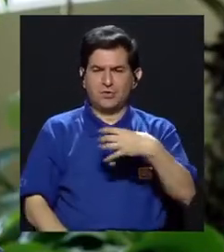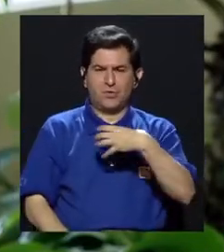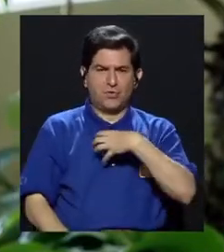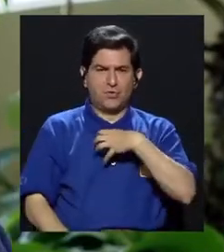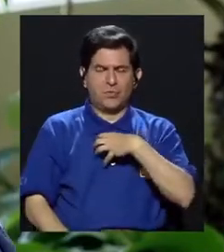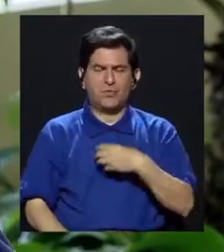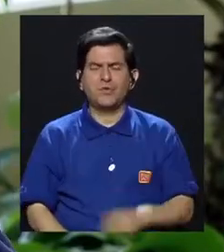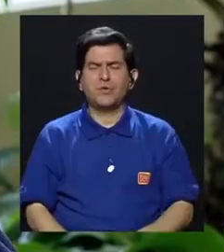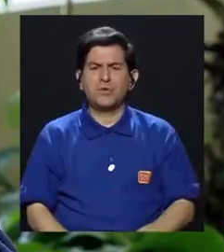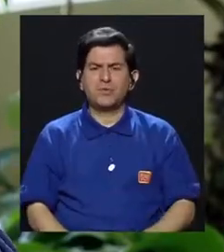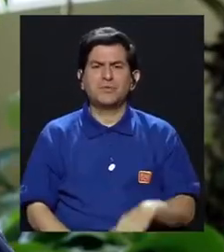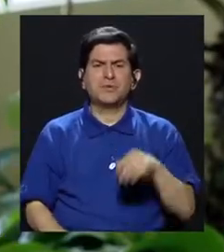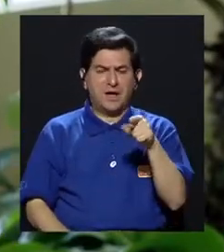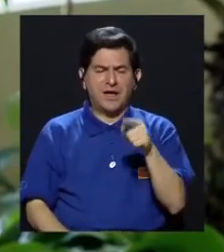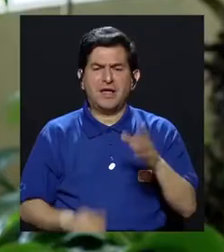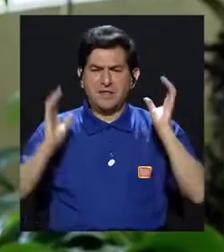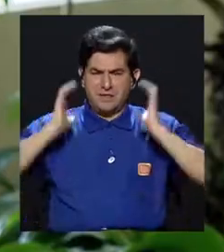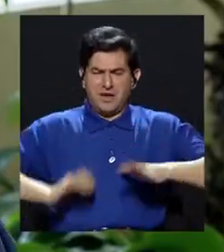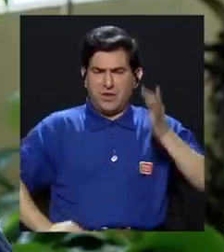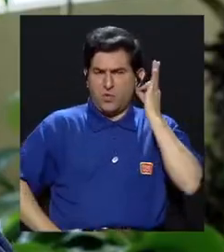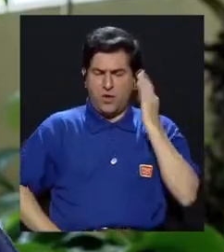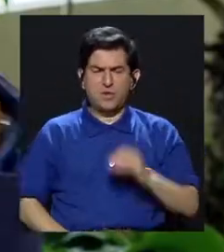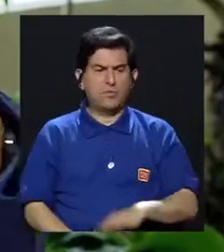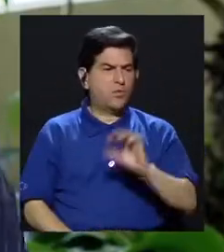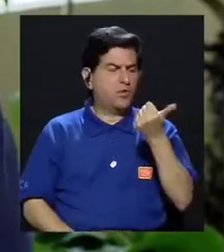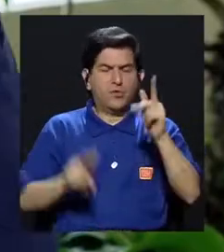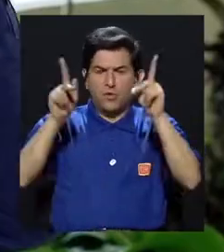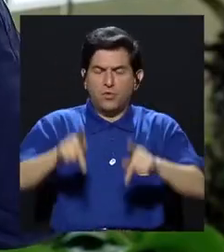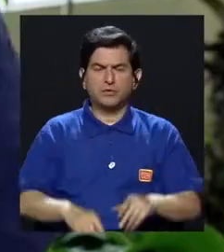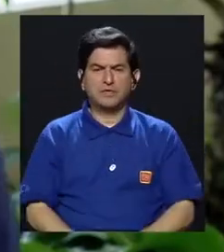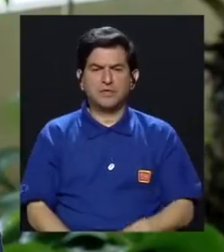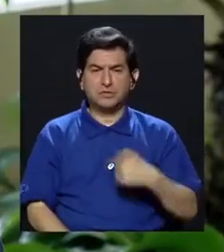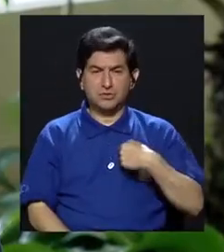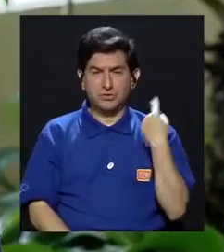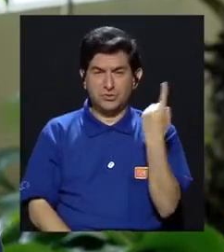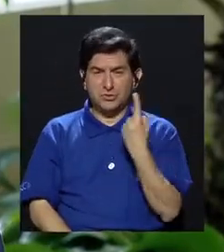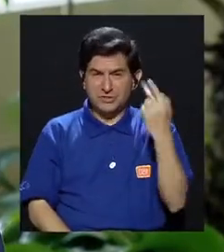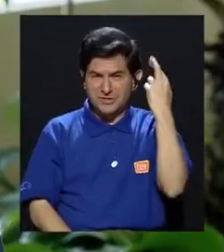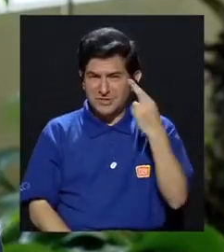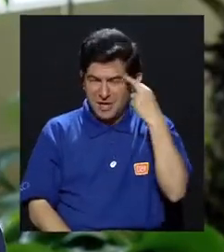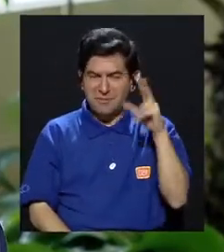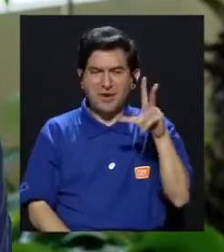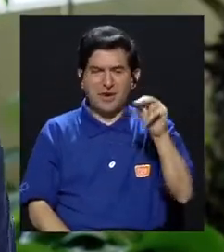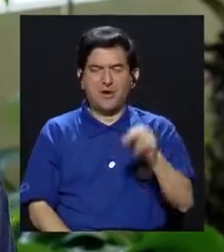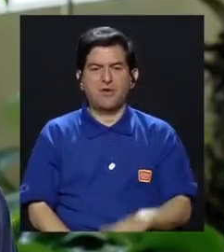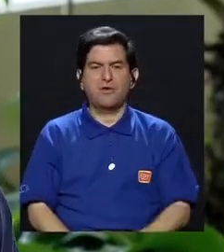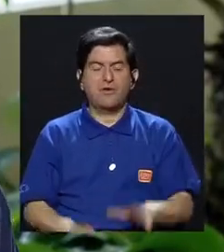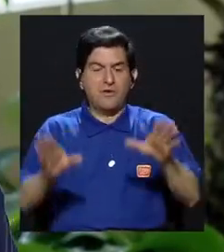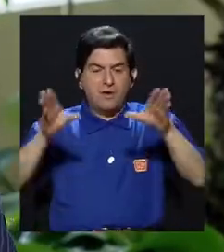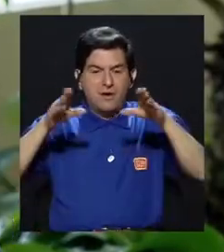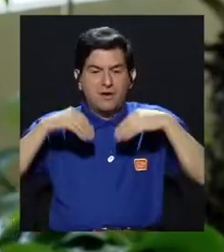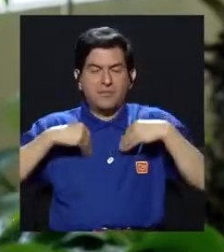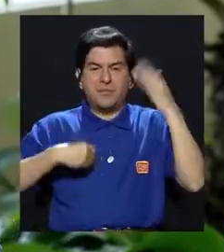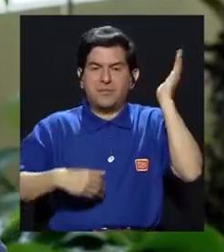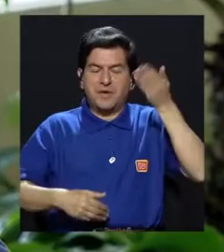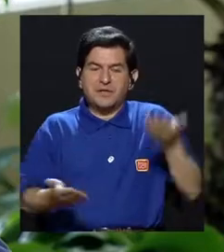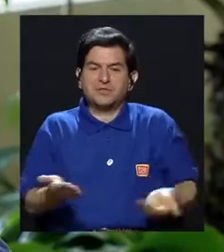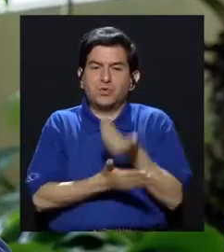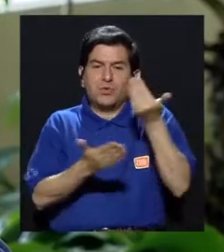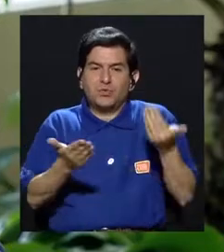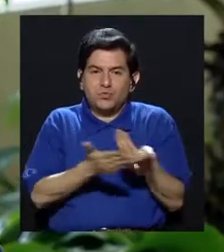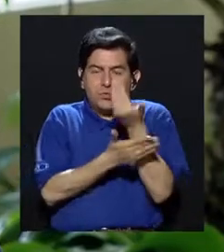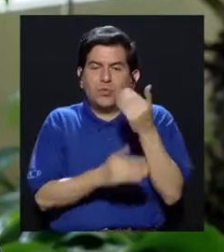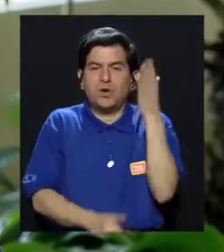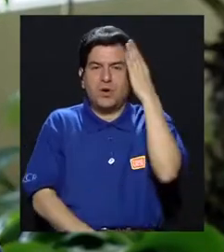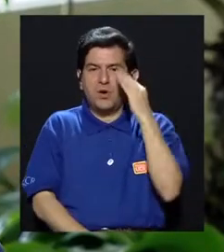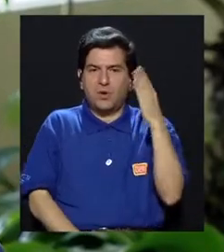cuerpo de las mujeres, yo no soy dueño del cuerpo de los demás, yo no siempre tengo la razón. O sea, ese tipo de apropiarse de un discurso nuevo que